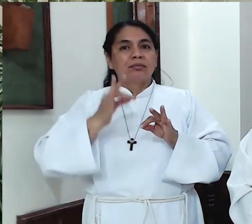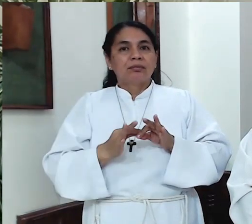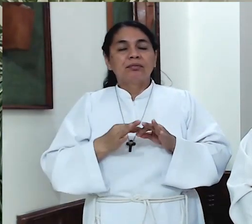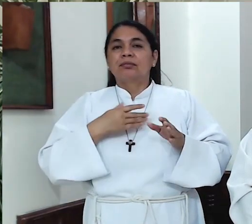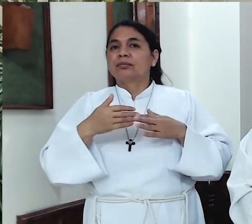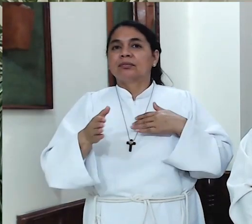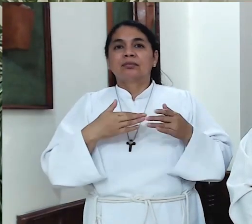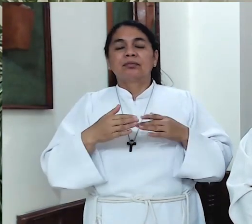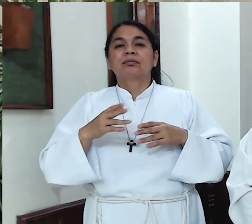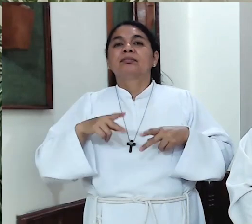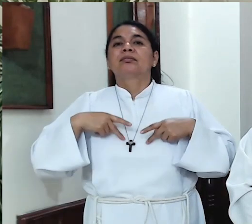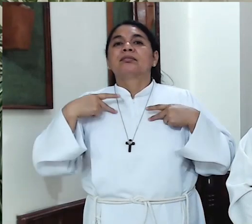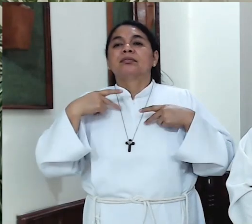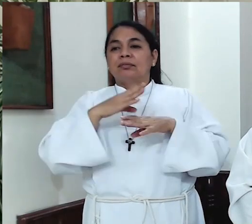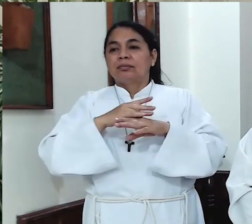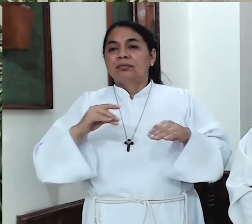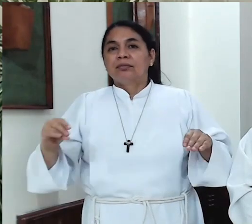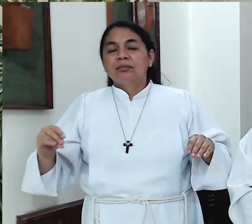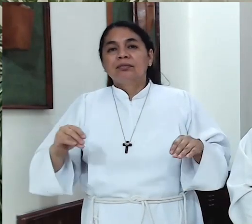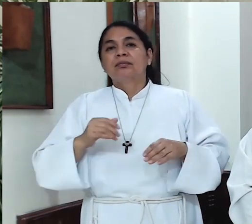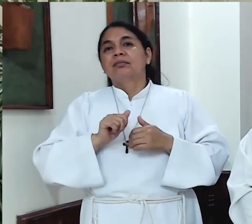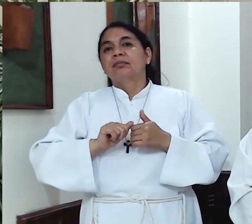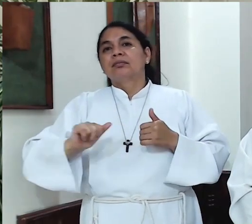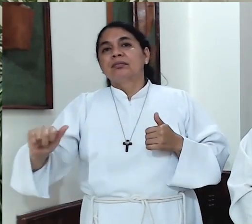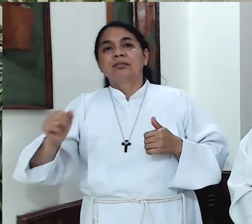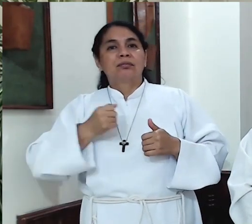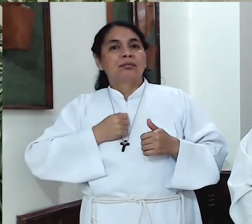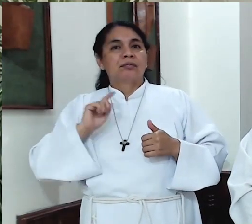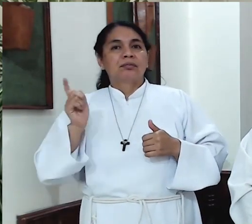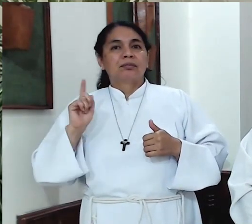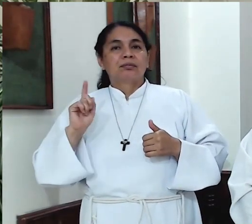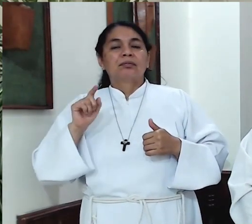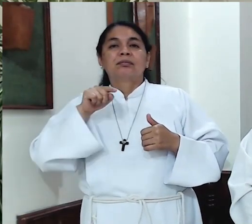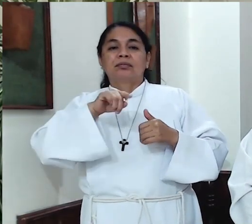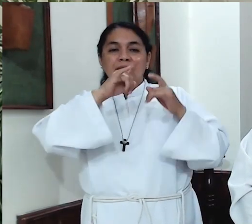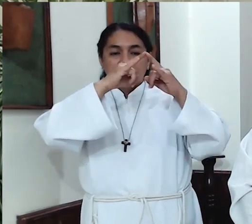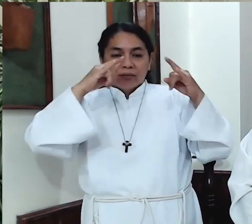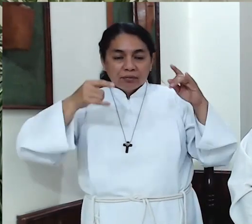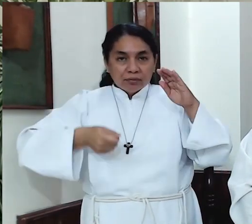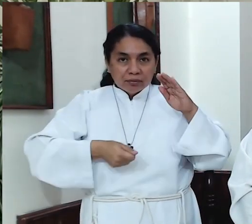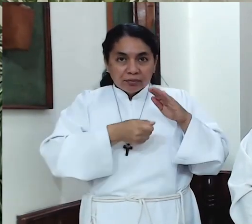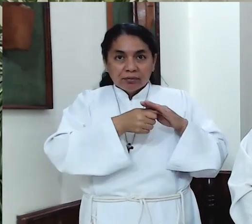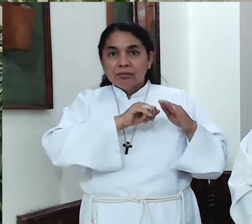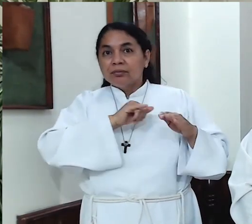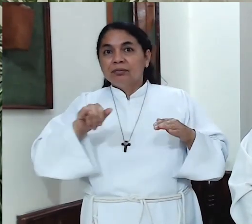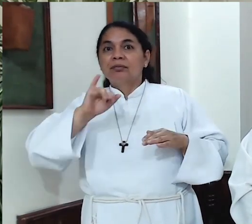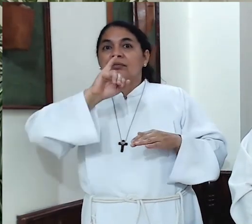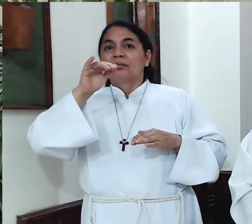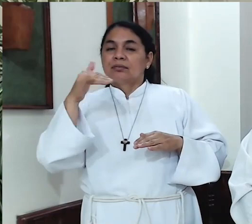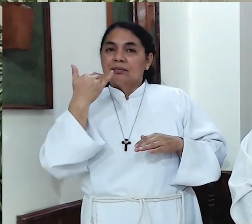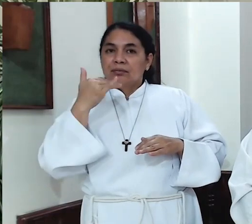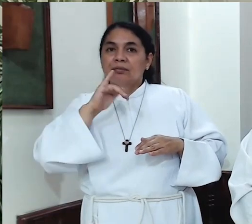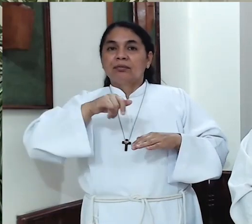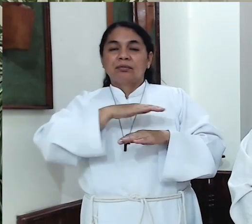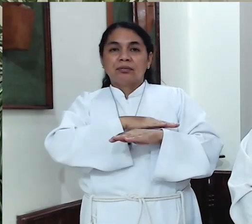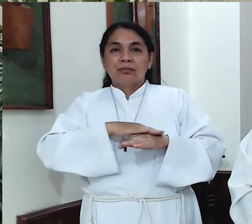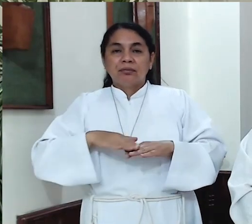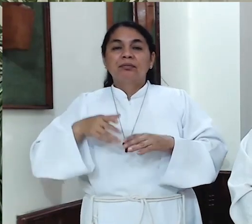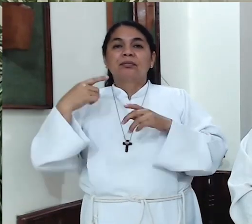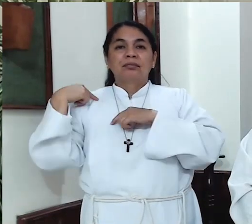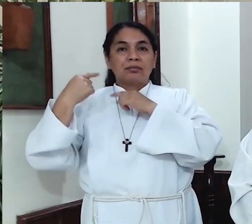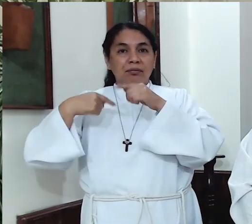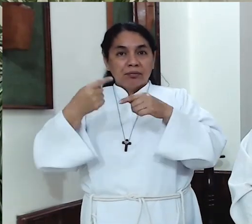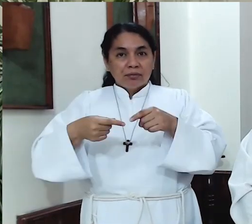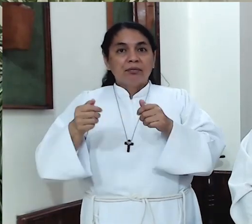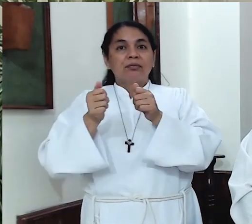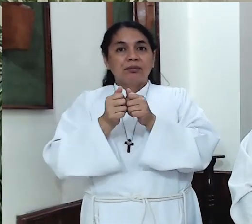tierra prometida, en tiendas de campaña, como Isaac y Jacob, coherederos de la misma promesa,